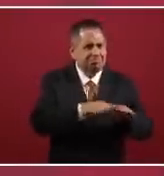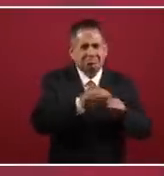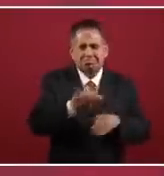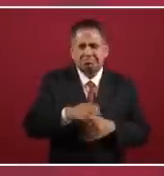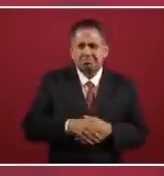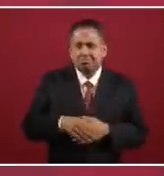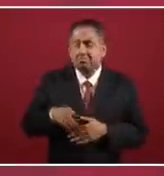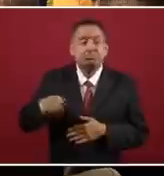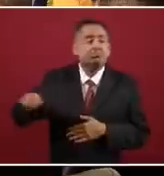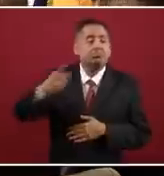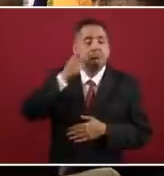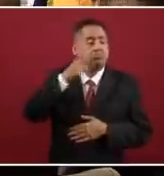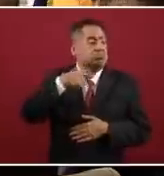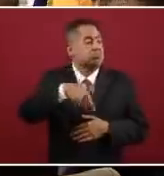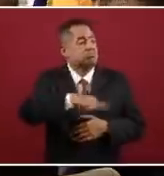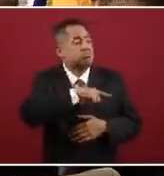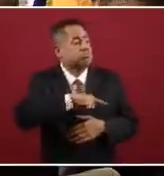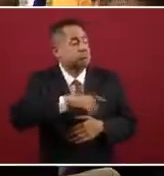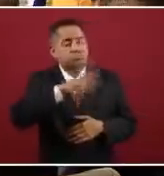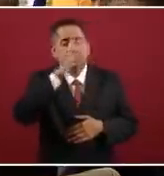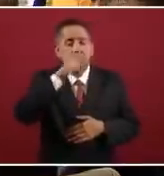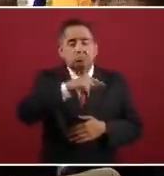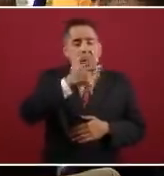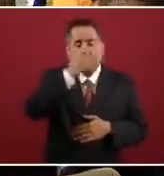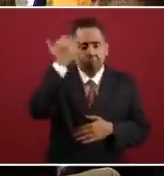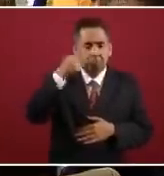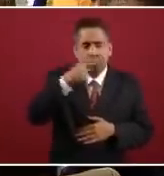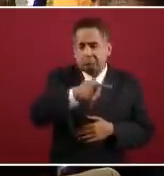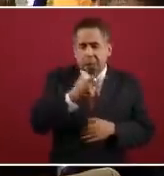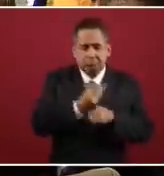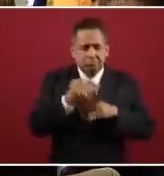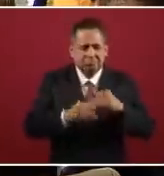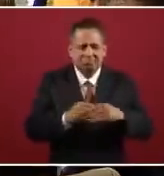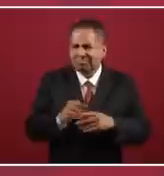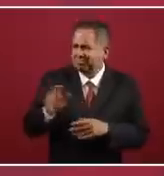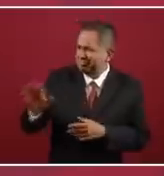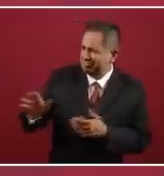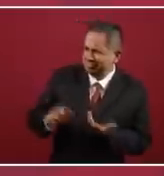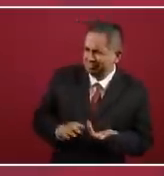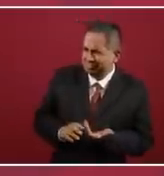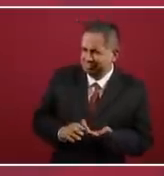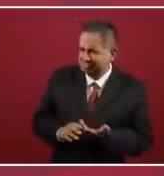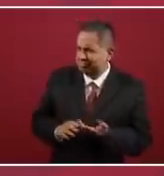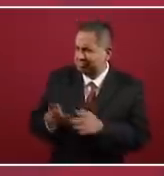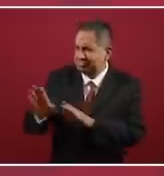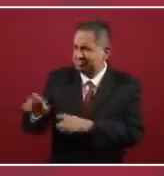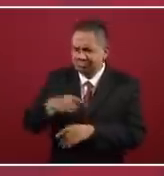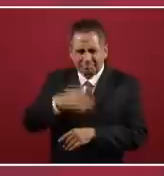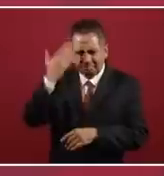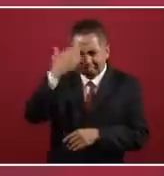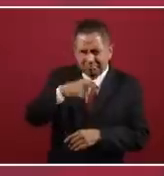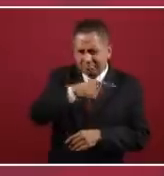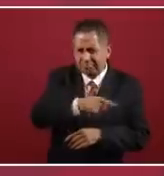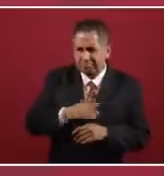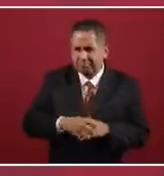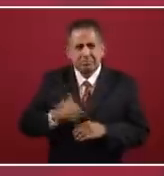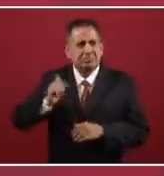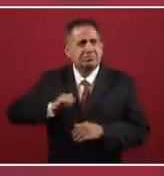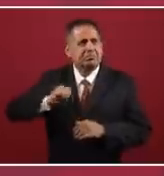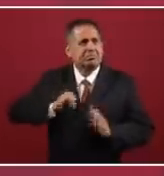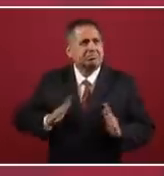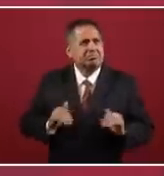no pueden hacerlo porque no tienen capacidad técnica. Yo contestaba, ¿cómo se hicieron Montalbán